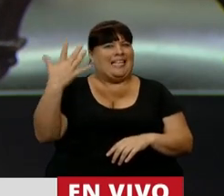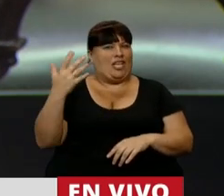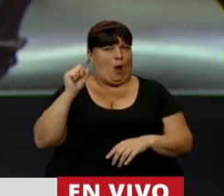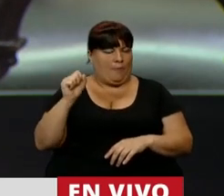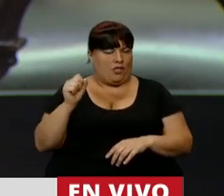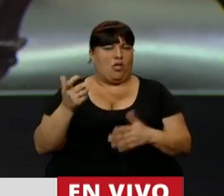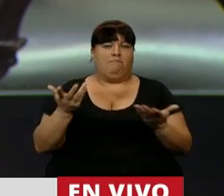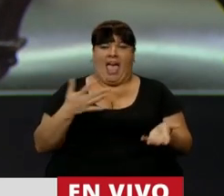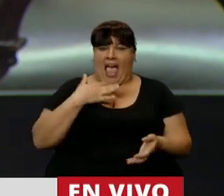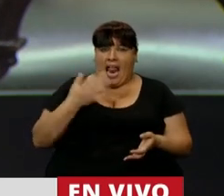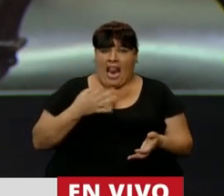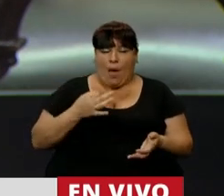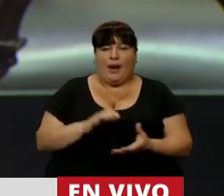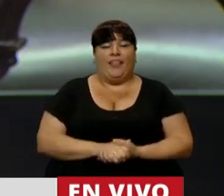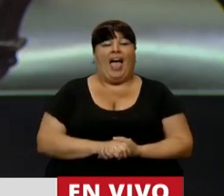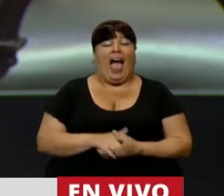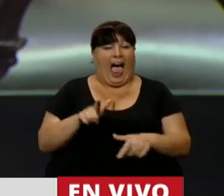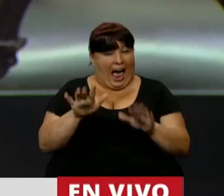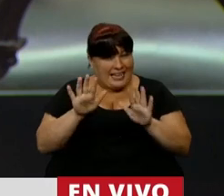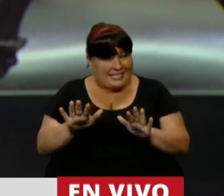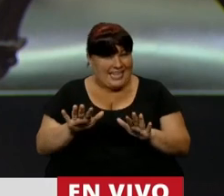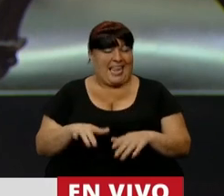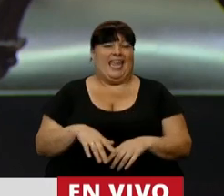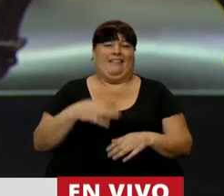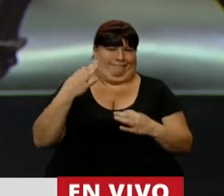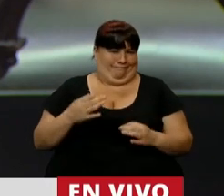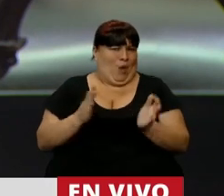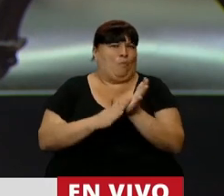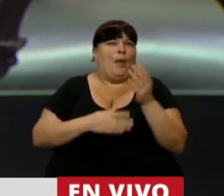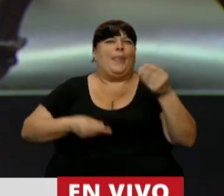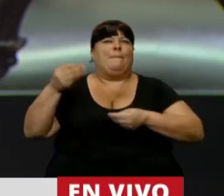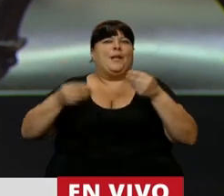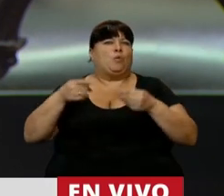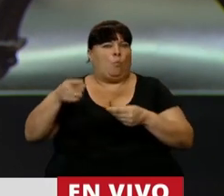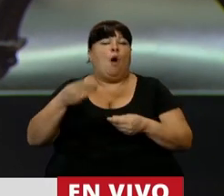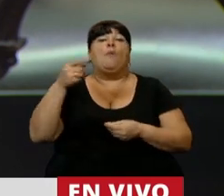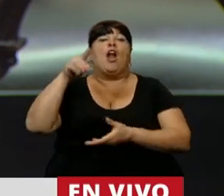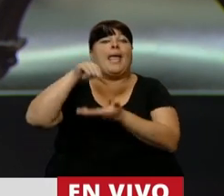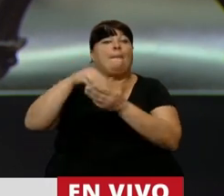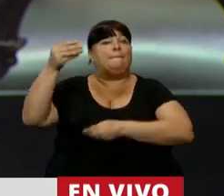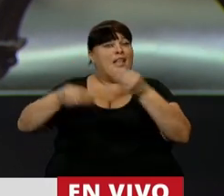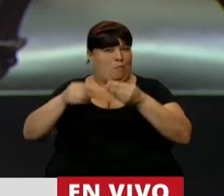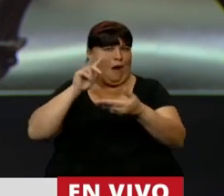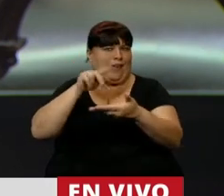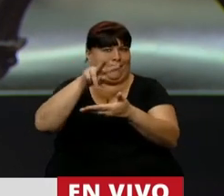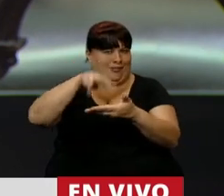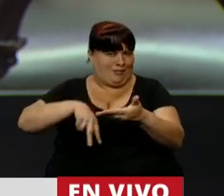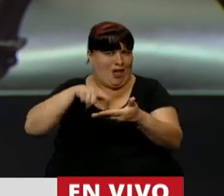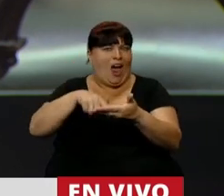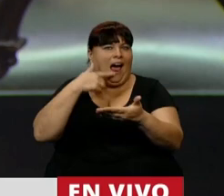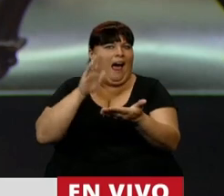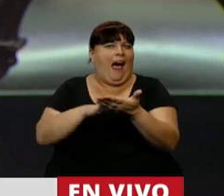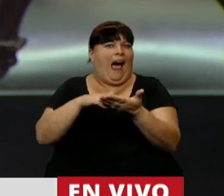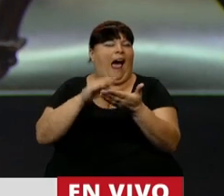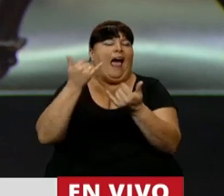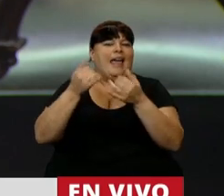19.035. Entonces, la verdad que esto y la prueba concreta del presupuesto, ya que en el presupuesto vemos y están